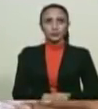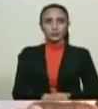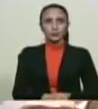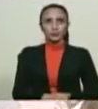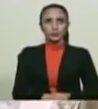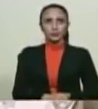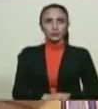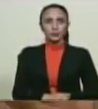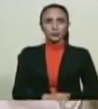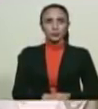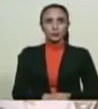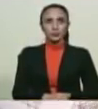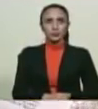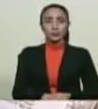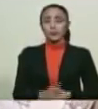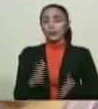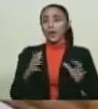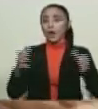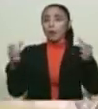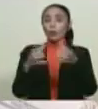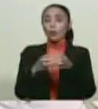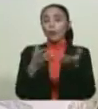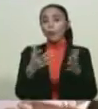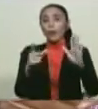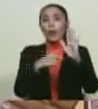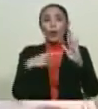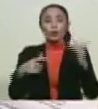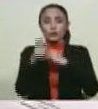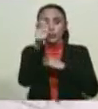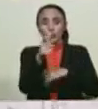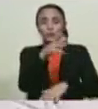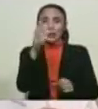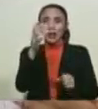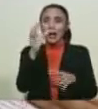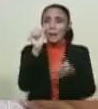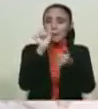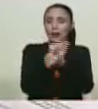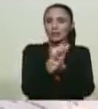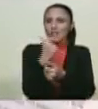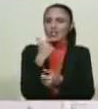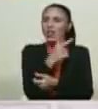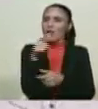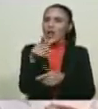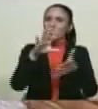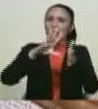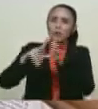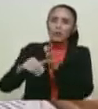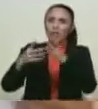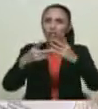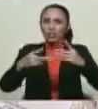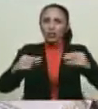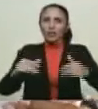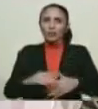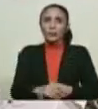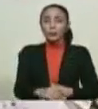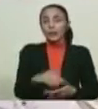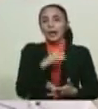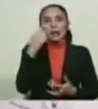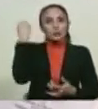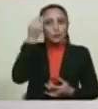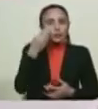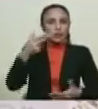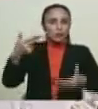del campesinado, donde estos compañeros los tildaron como invasores y los catalogaron como terroristas. Y